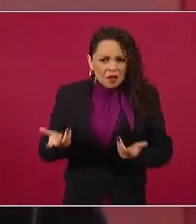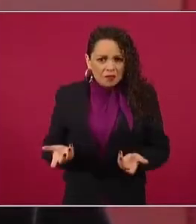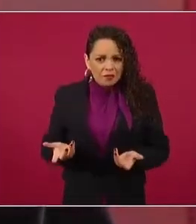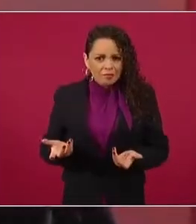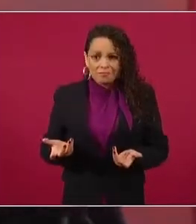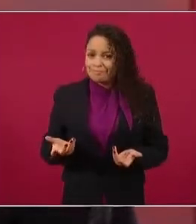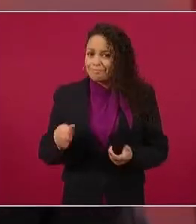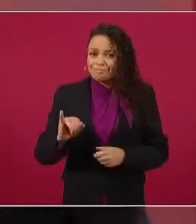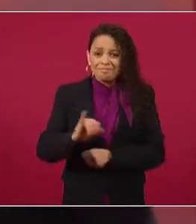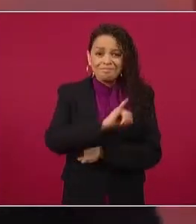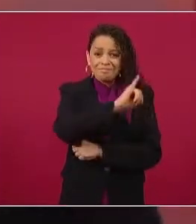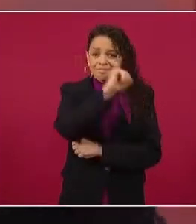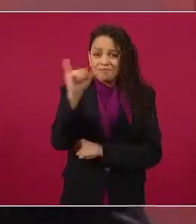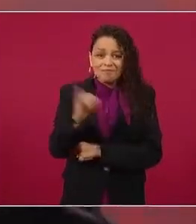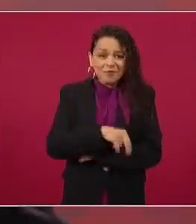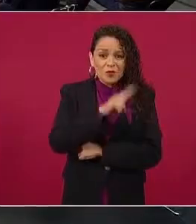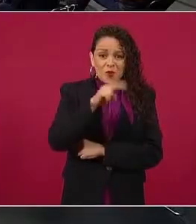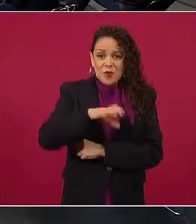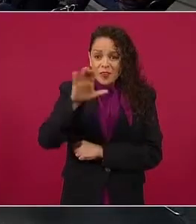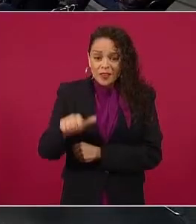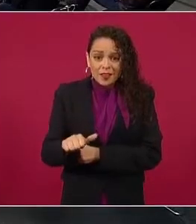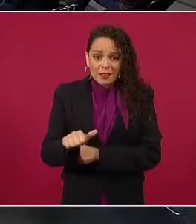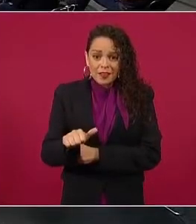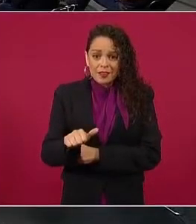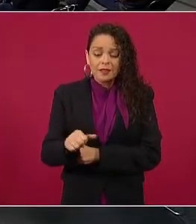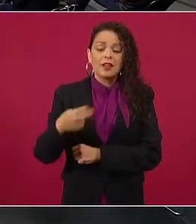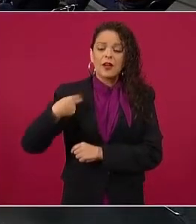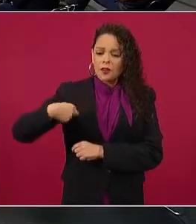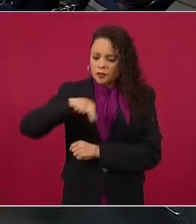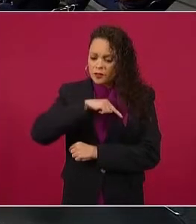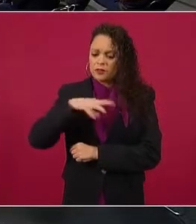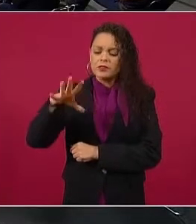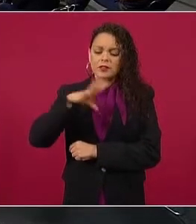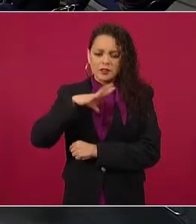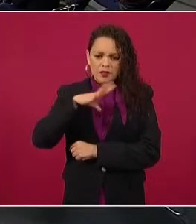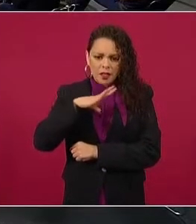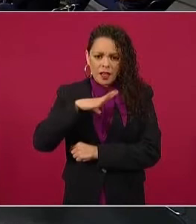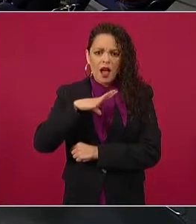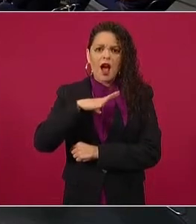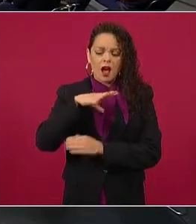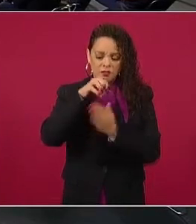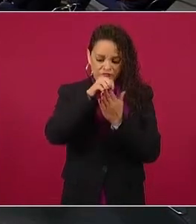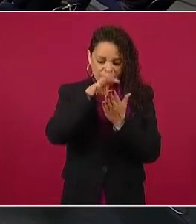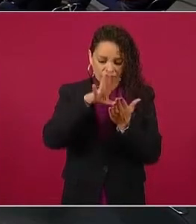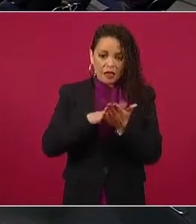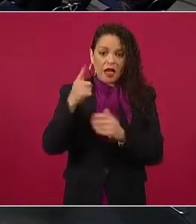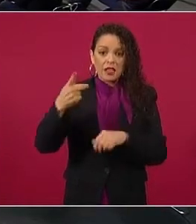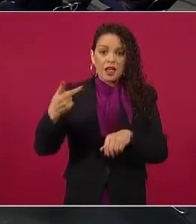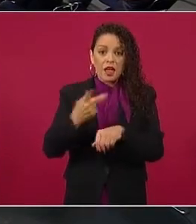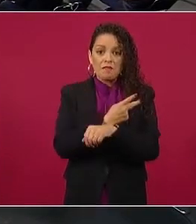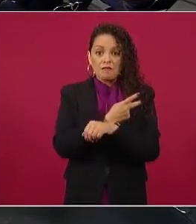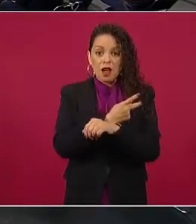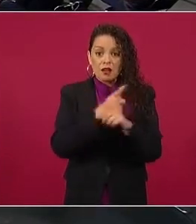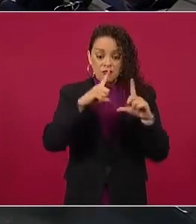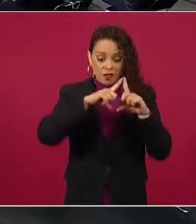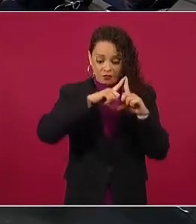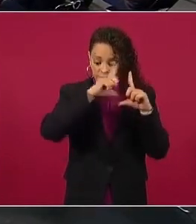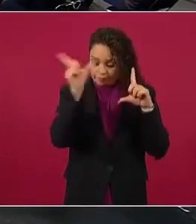Nosotros tenemos el reporte de lo sucedido en todo el país en las últimas 24